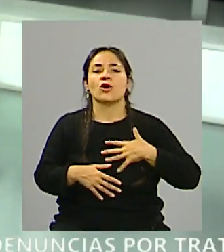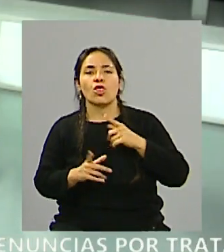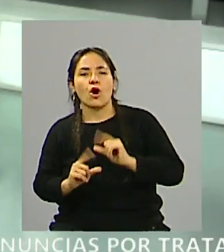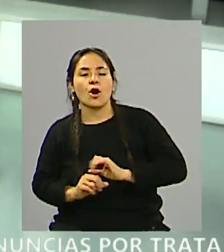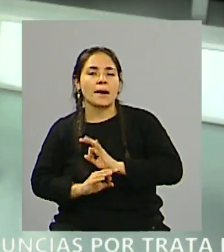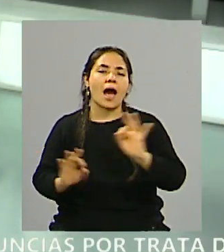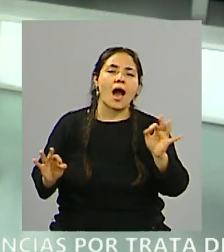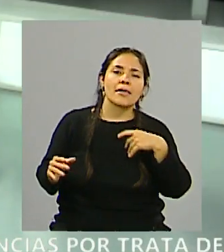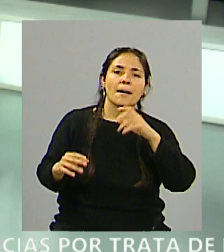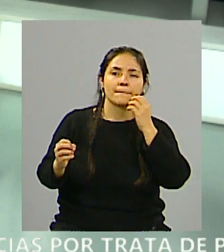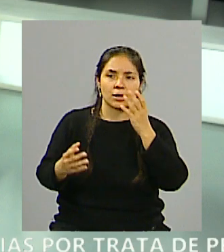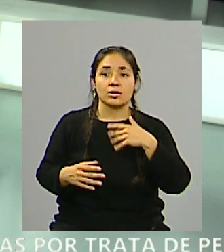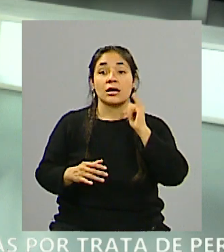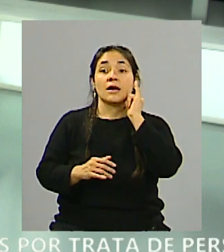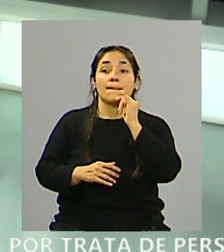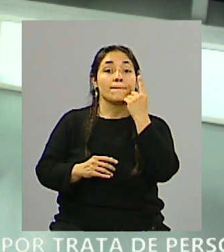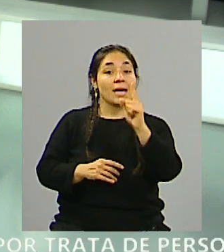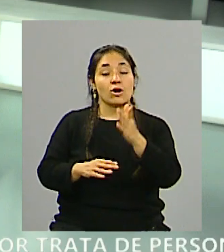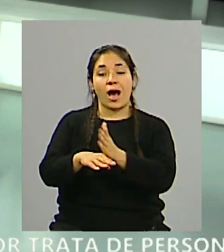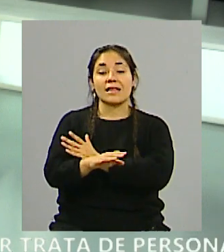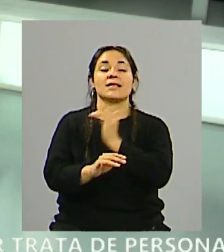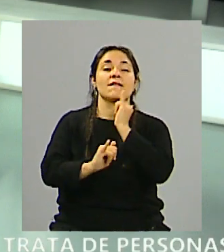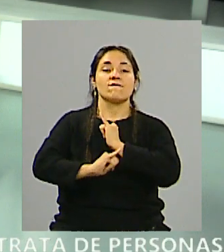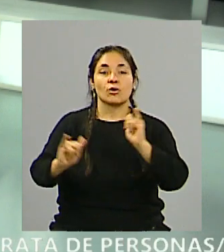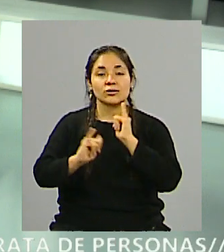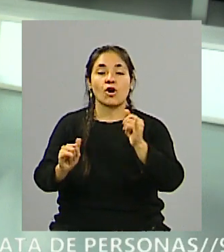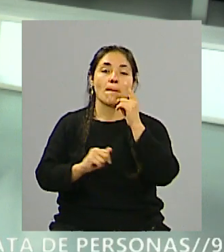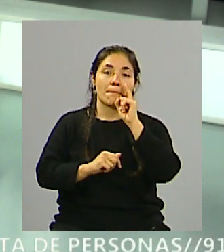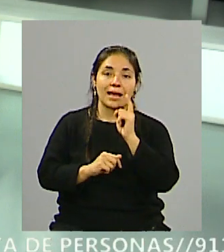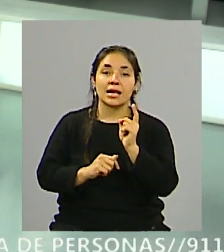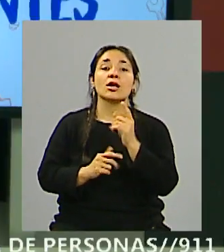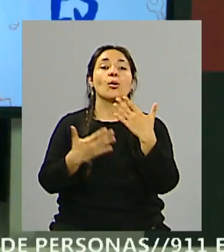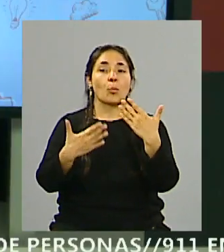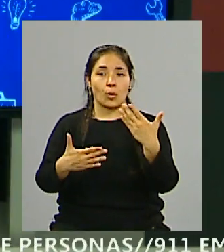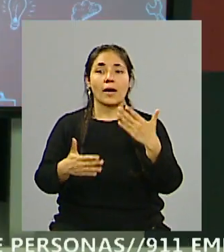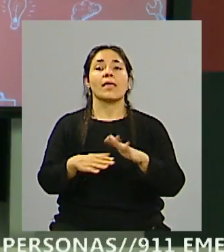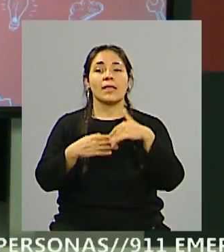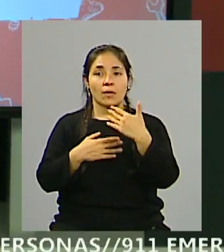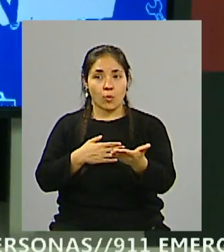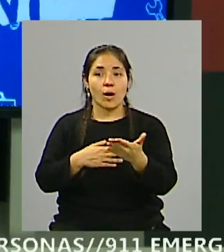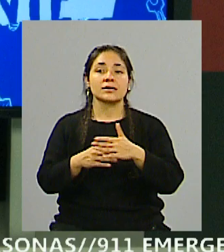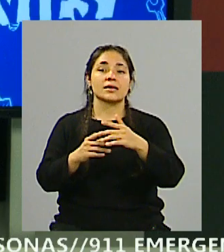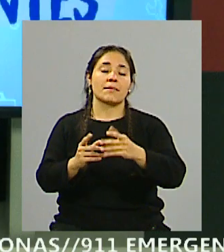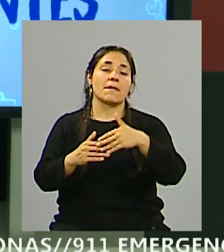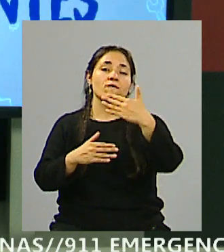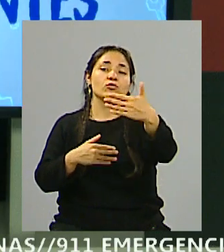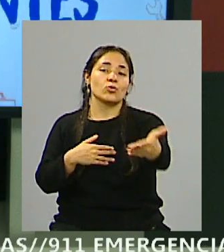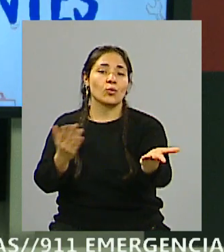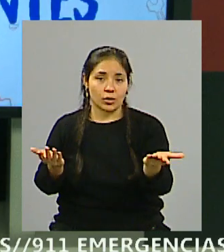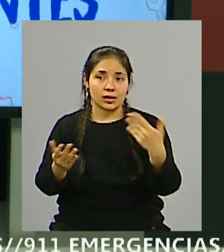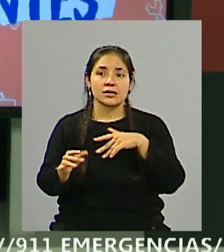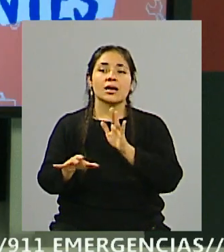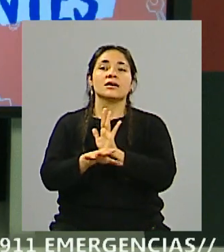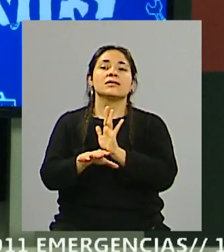porque si yo no informo todos los riesgos que tiene, todas las, ¿no? las consecuencias que puede tener a corto, mediano y largo plazo, y entonces estoy dando